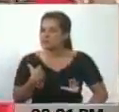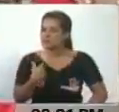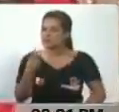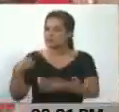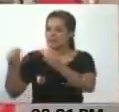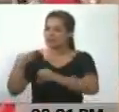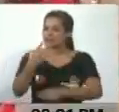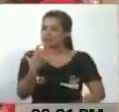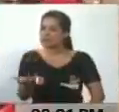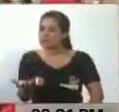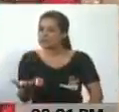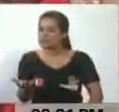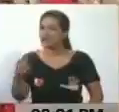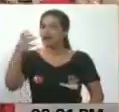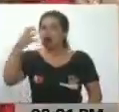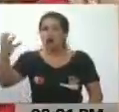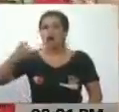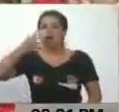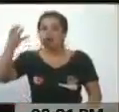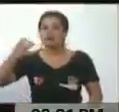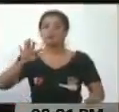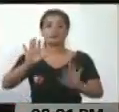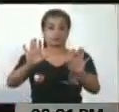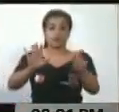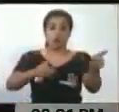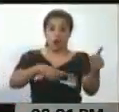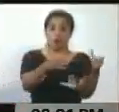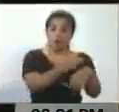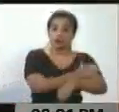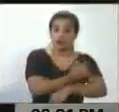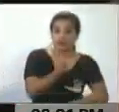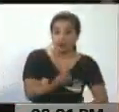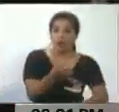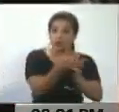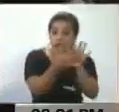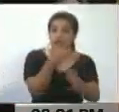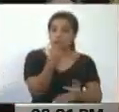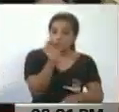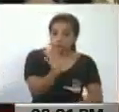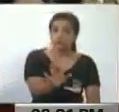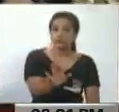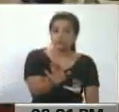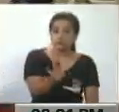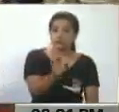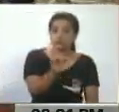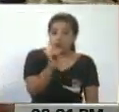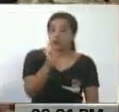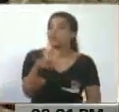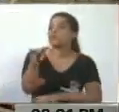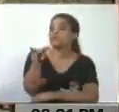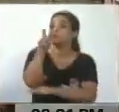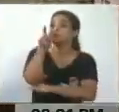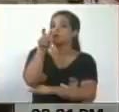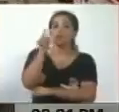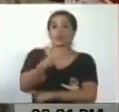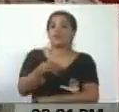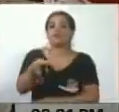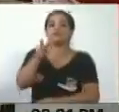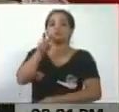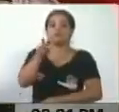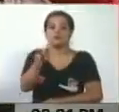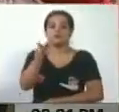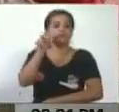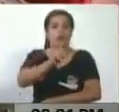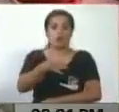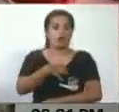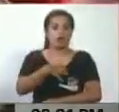No. Entonces, mira. Entonces usted comenzó... Yo, ahí en Twitter había un poco gente morada